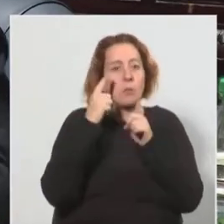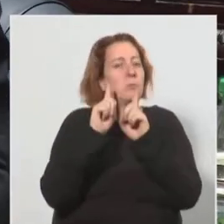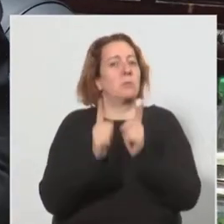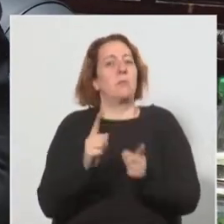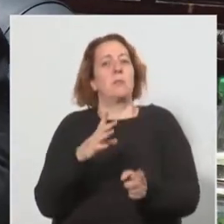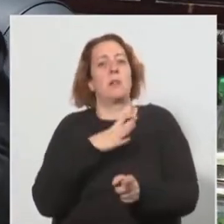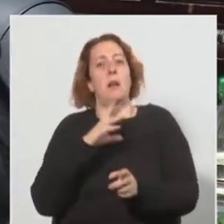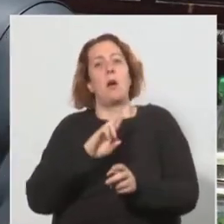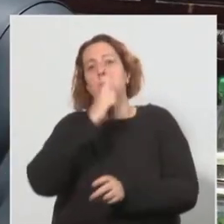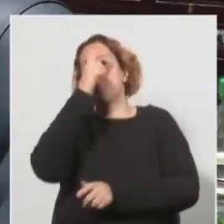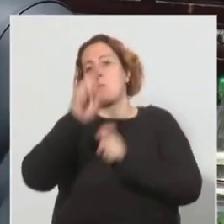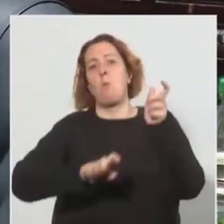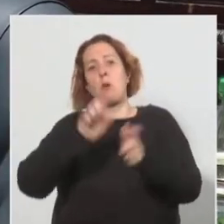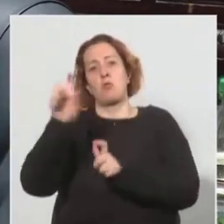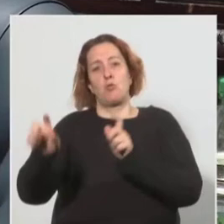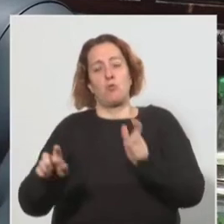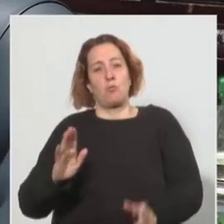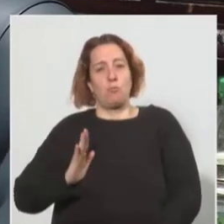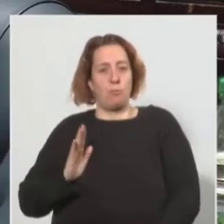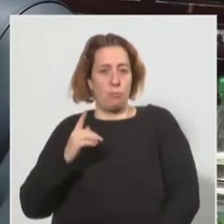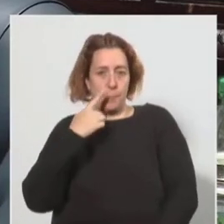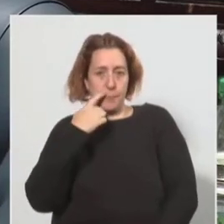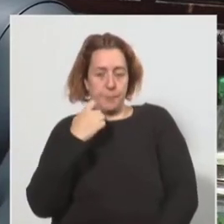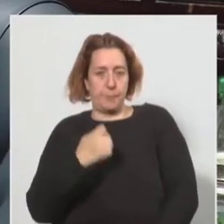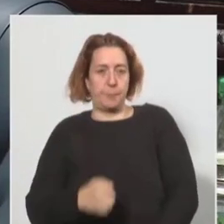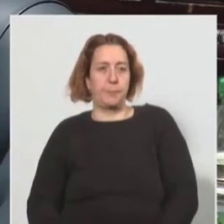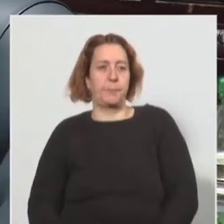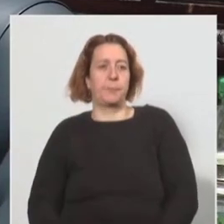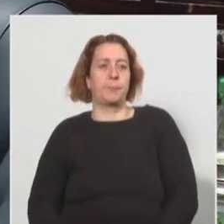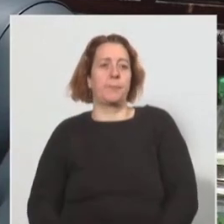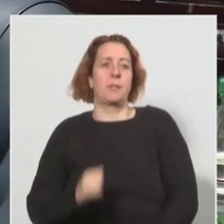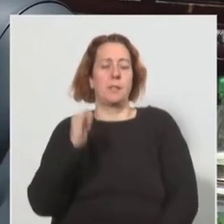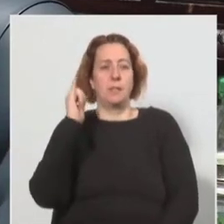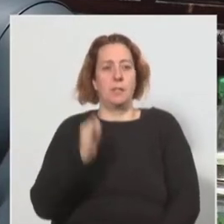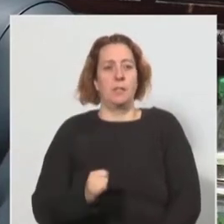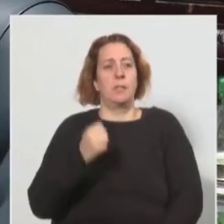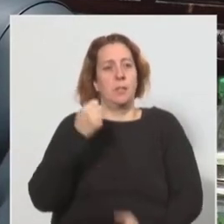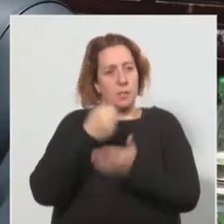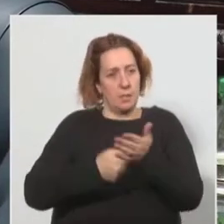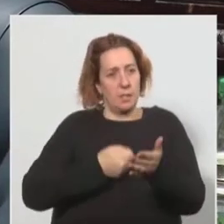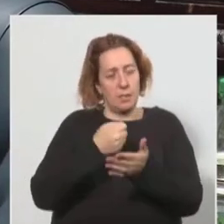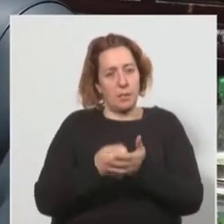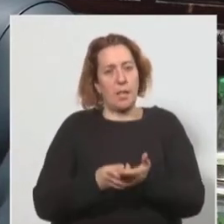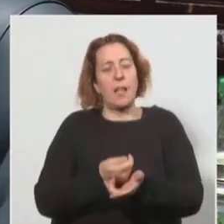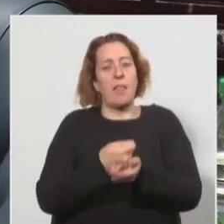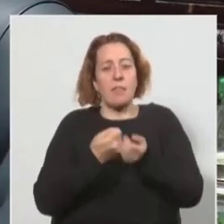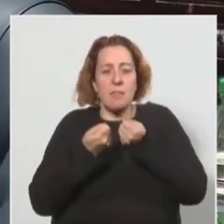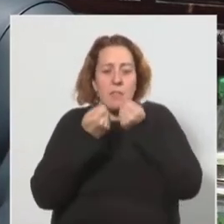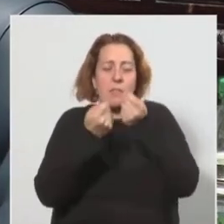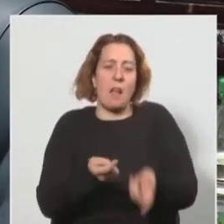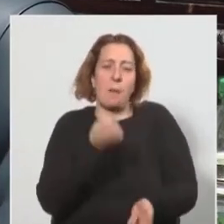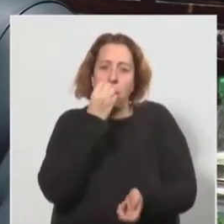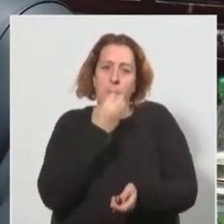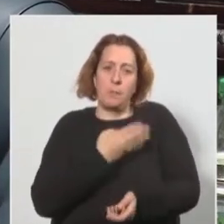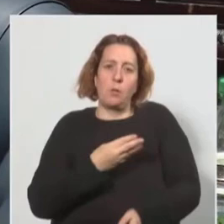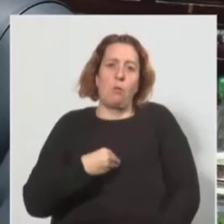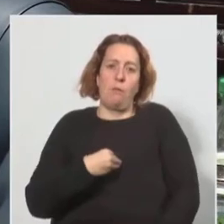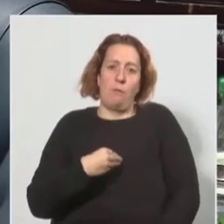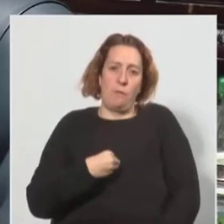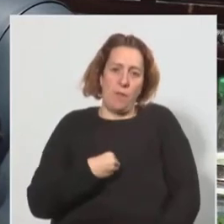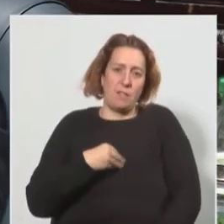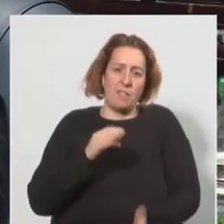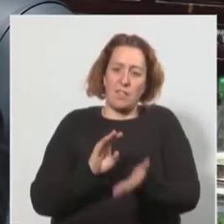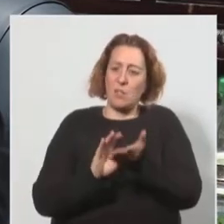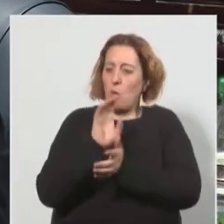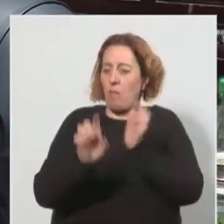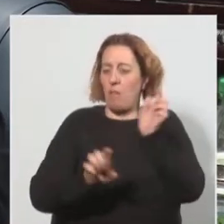tenerla los uruguayos y las uruguayas. Si de lo que se trata es reforzar la confianza de la ciudadanía en